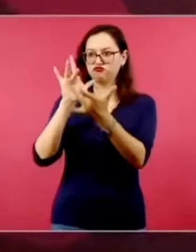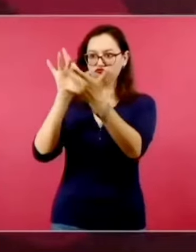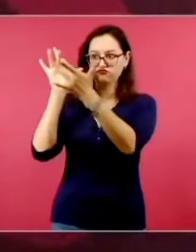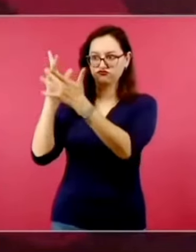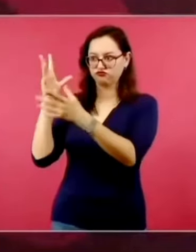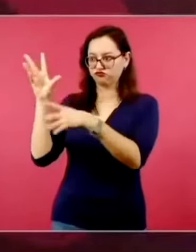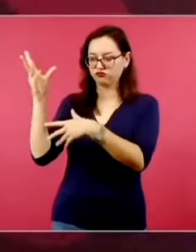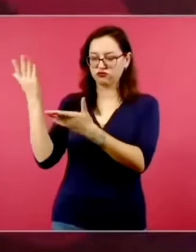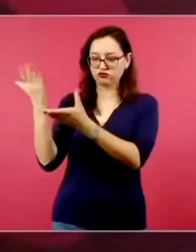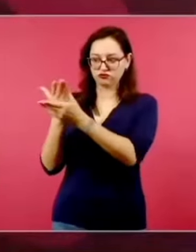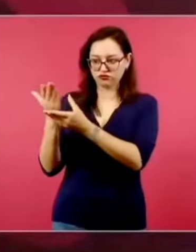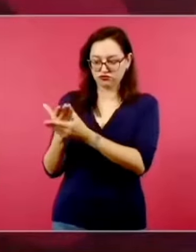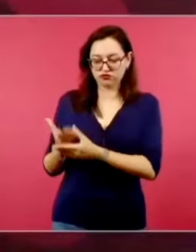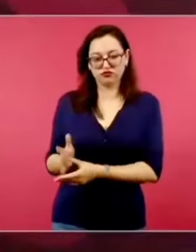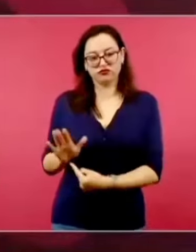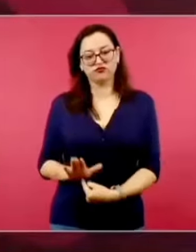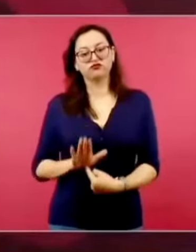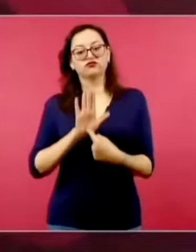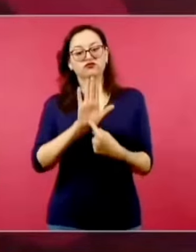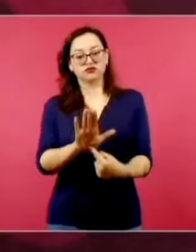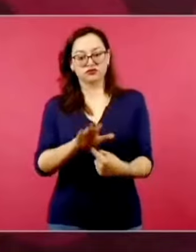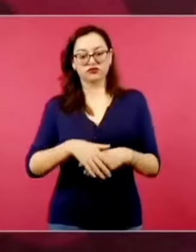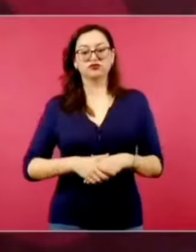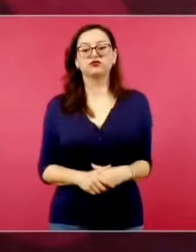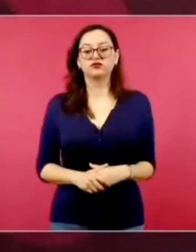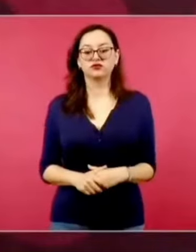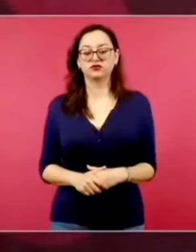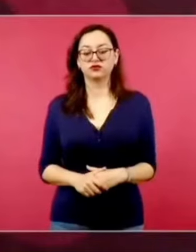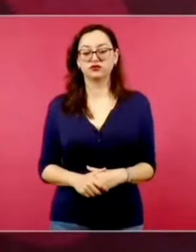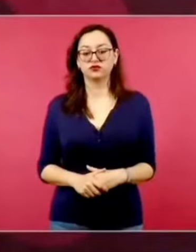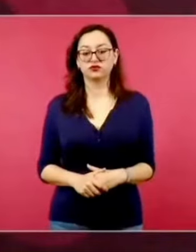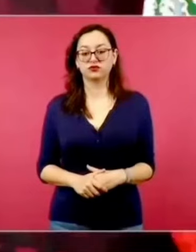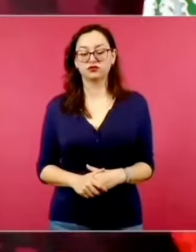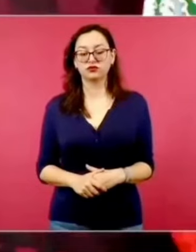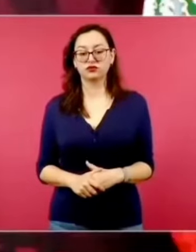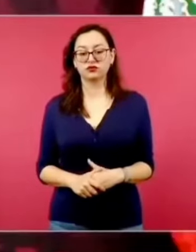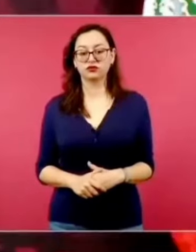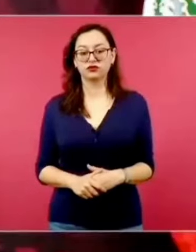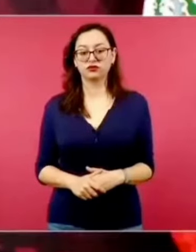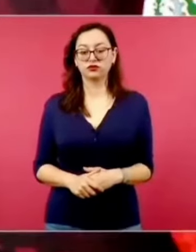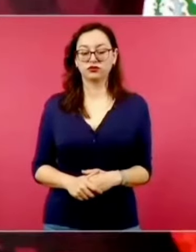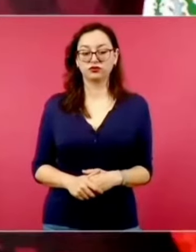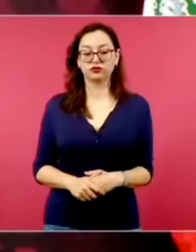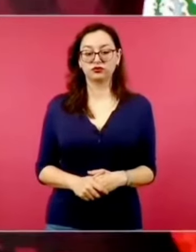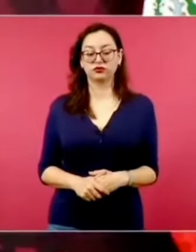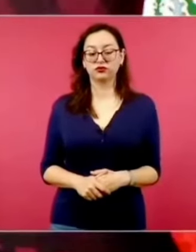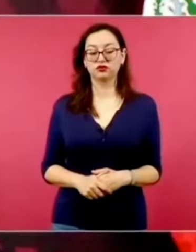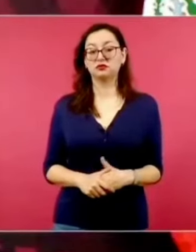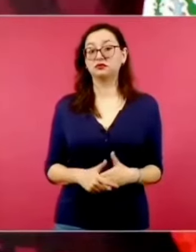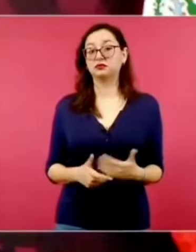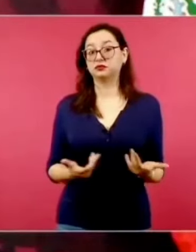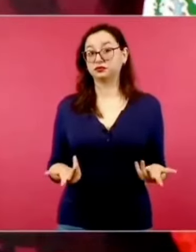proyectos y uno de esos proyectos ent porque estamos hablando de una